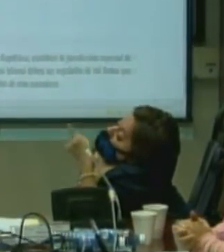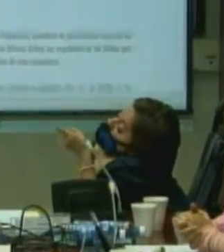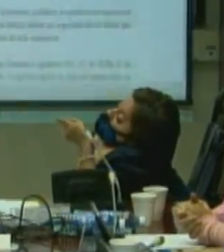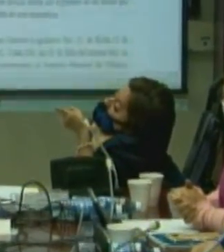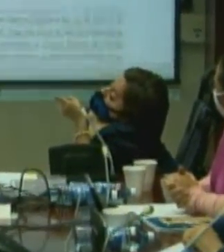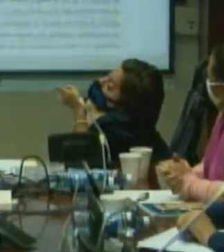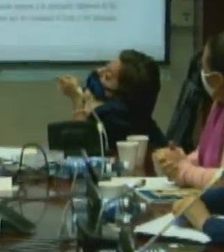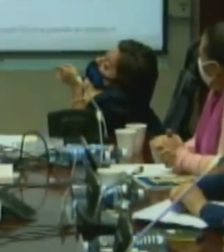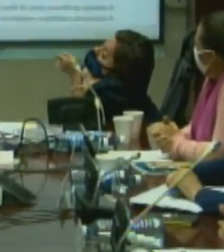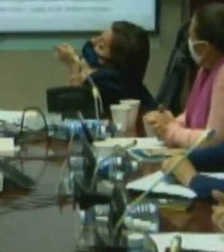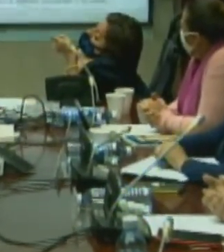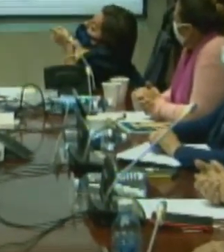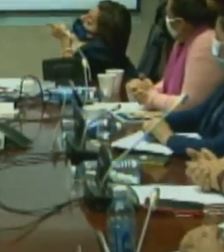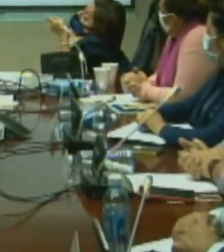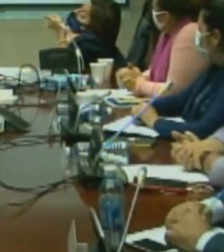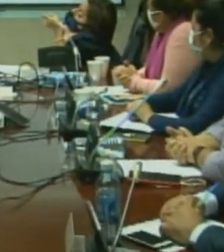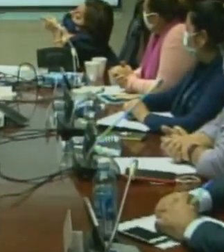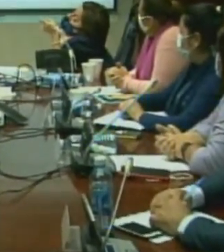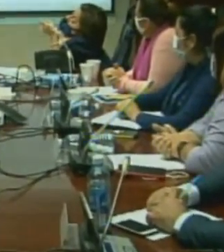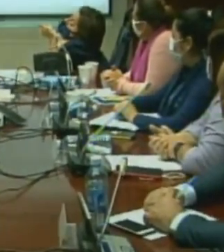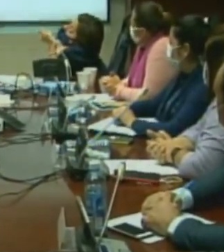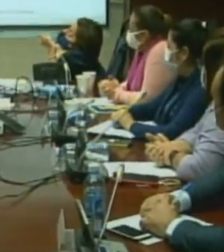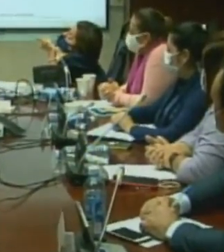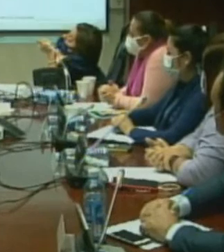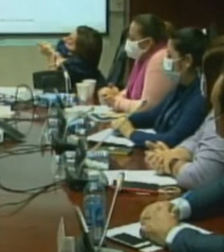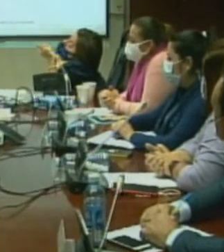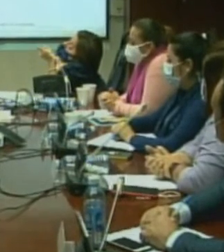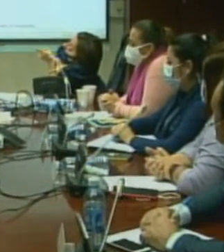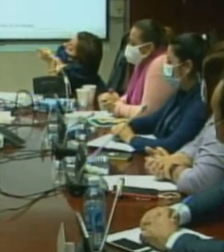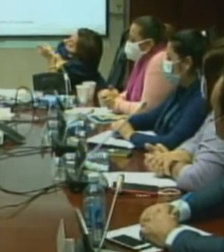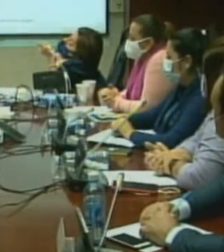Lo consensaron. ¿Alguien nos quería proyecto?